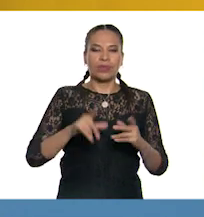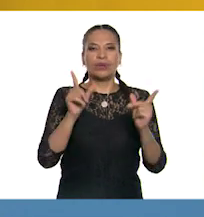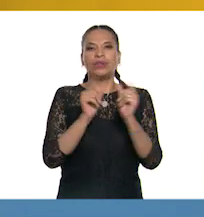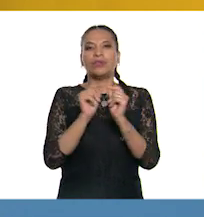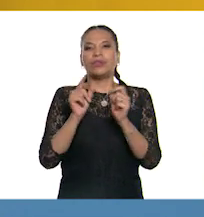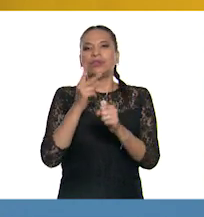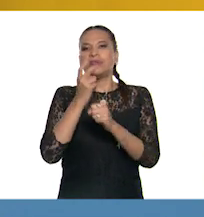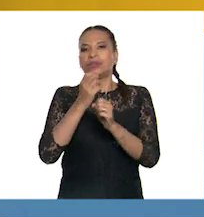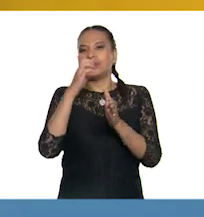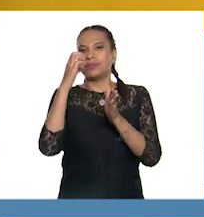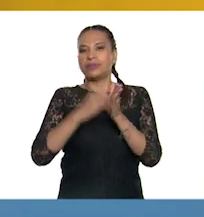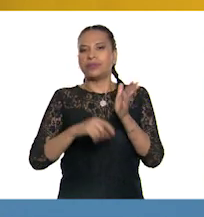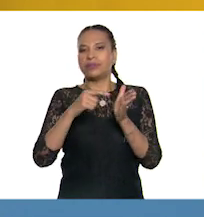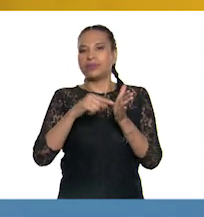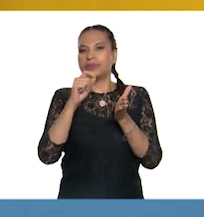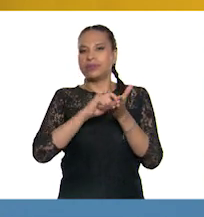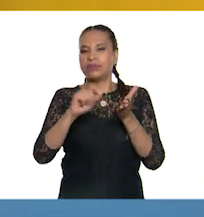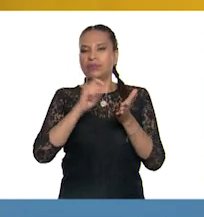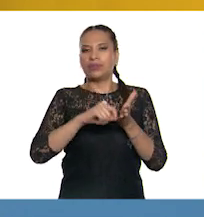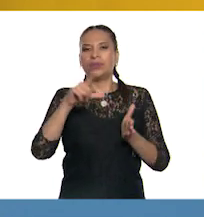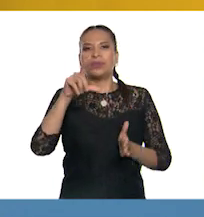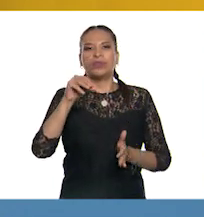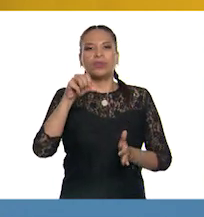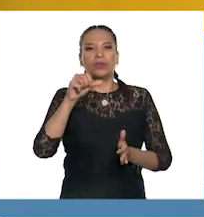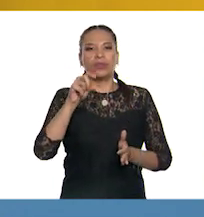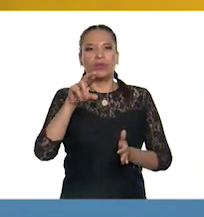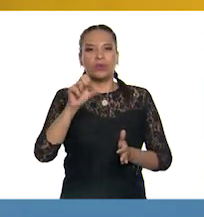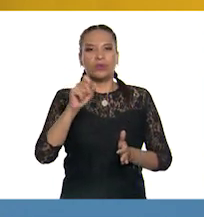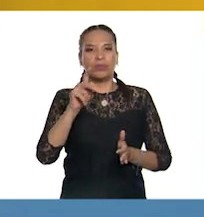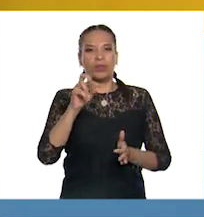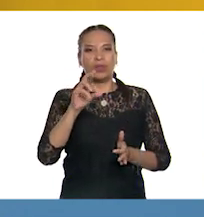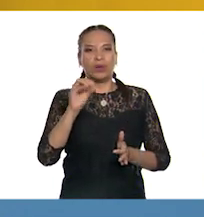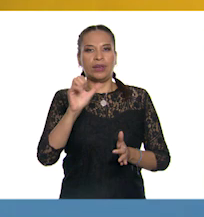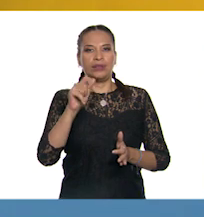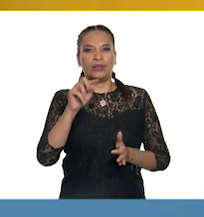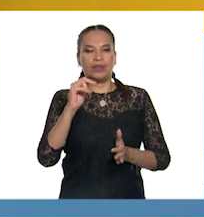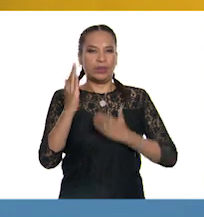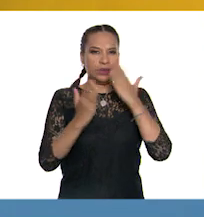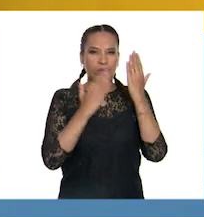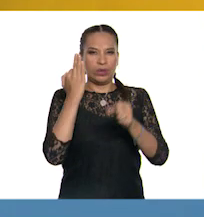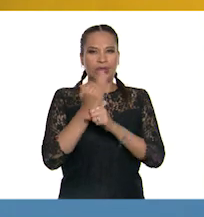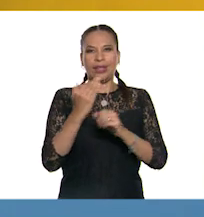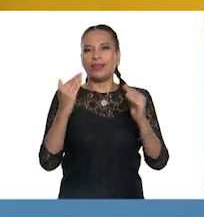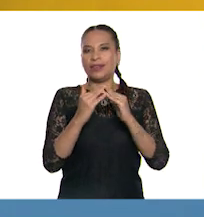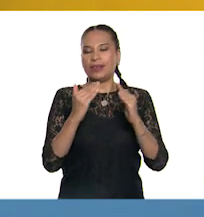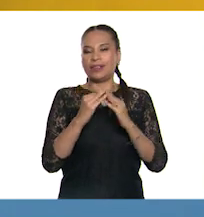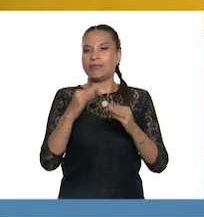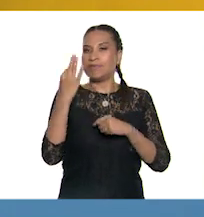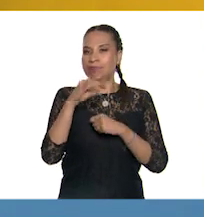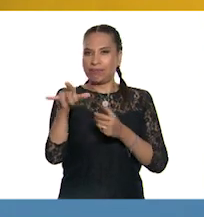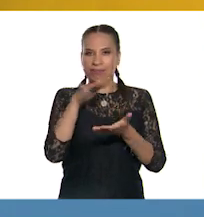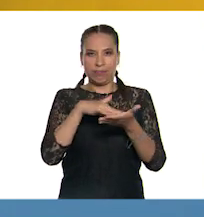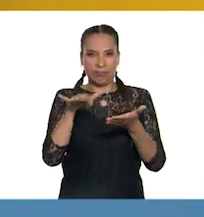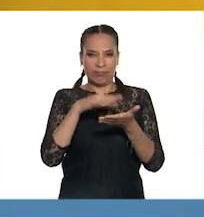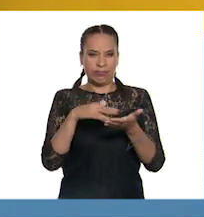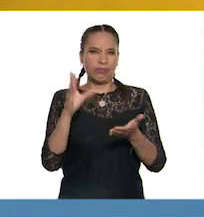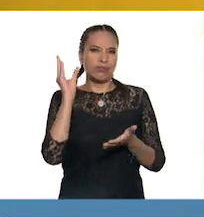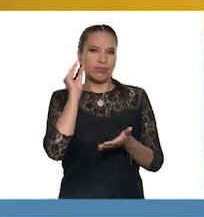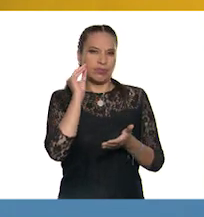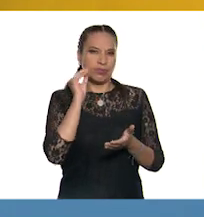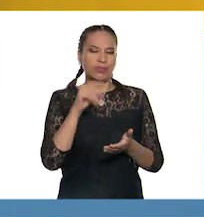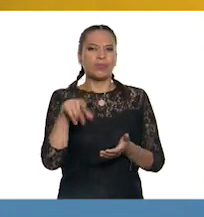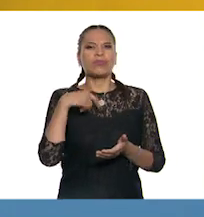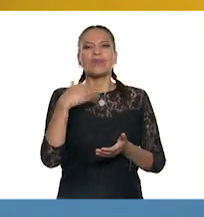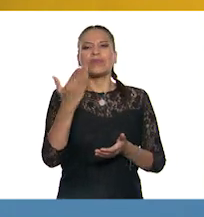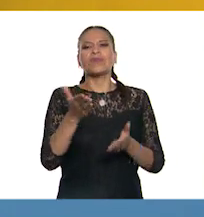del segundo capítulo de la novela Los Maduros, de Pedro Castera. Estudiantes en casa, mientras leen y escuchan, les pido